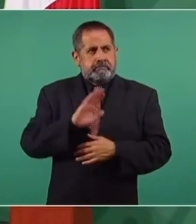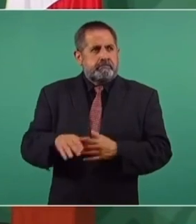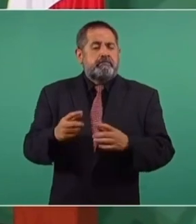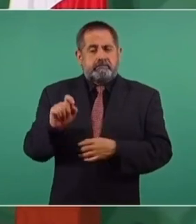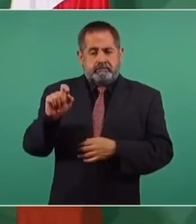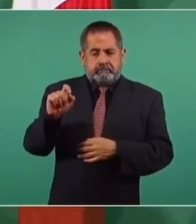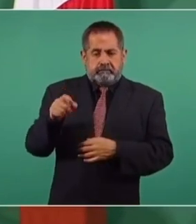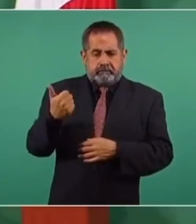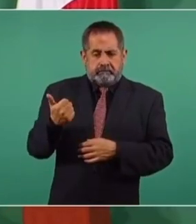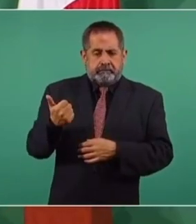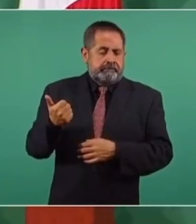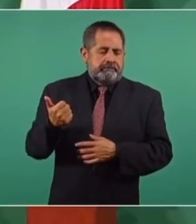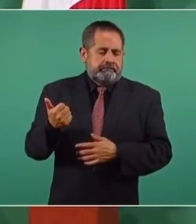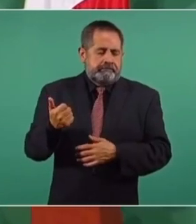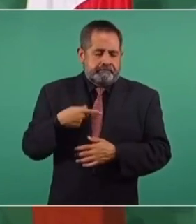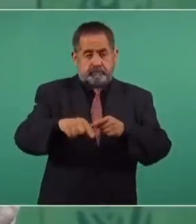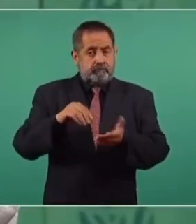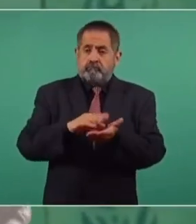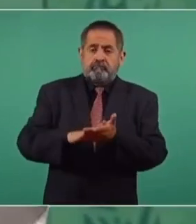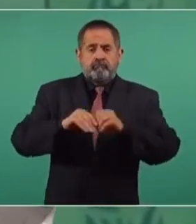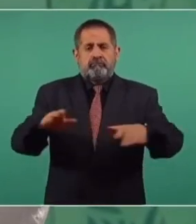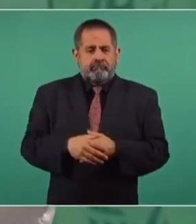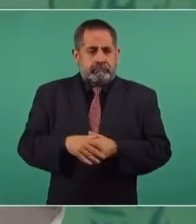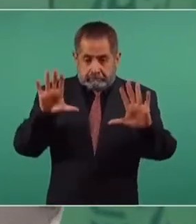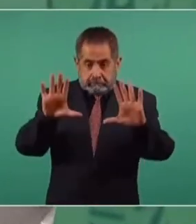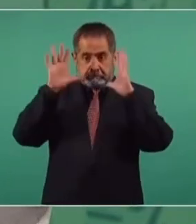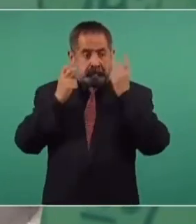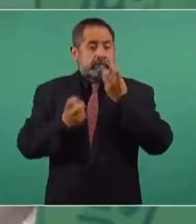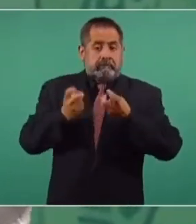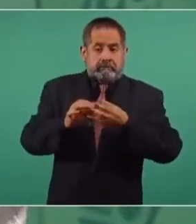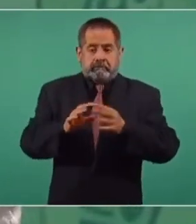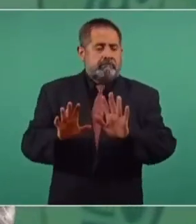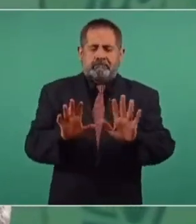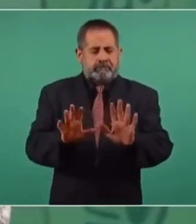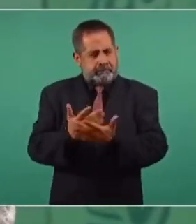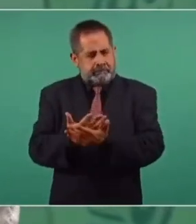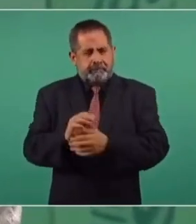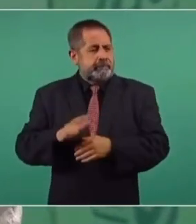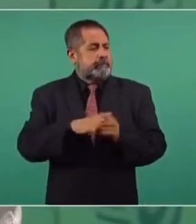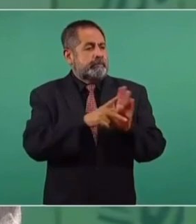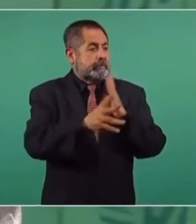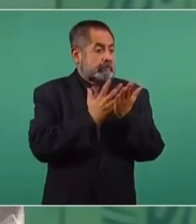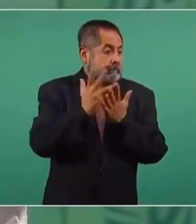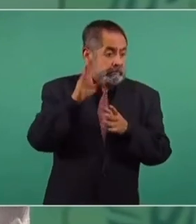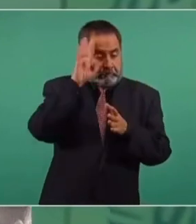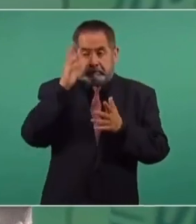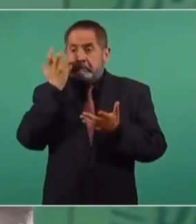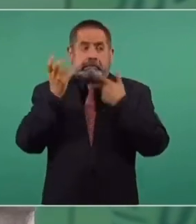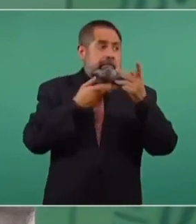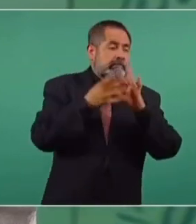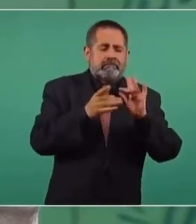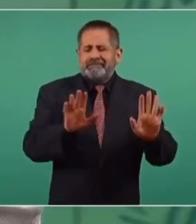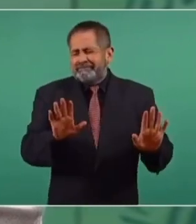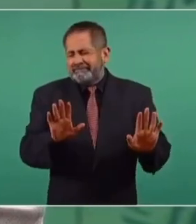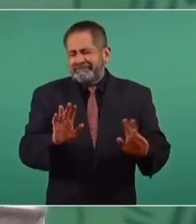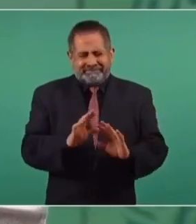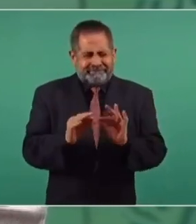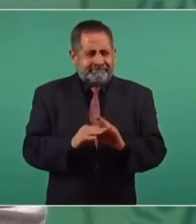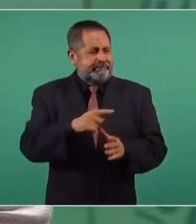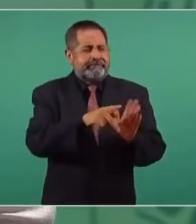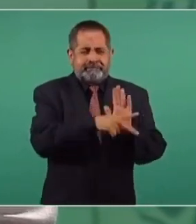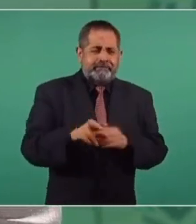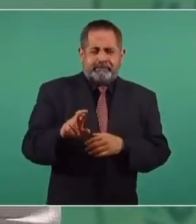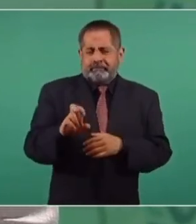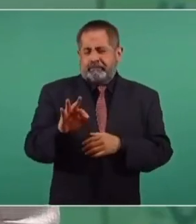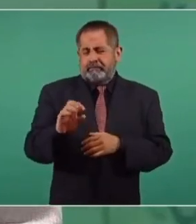personas. Y no nos adelantemos, porque el sensacionalismo, el amarillismo, el